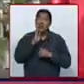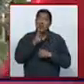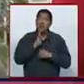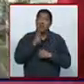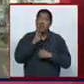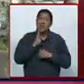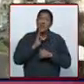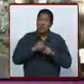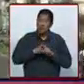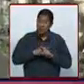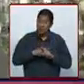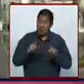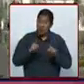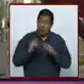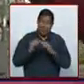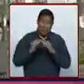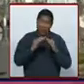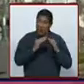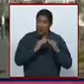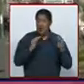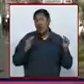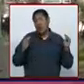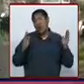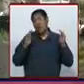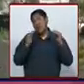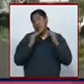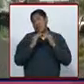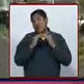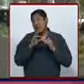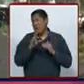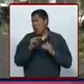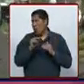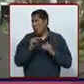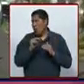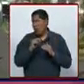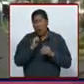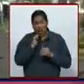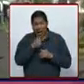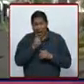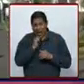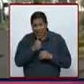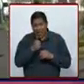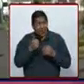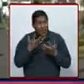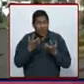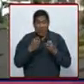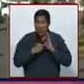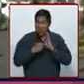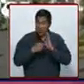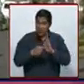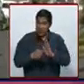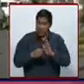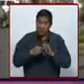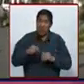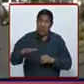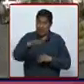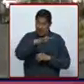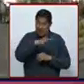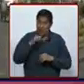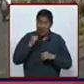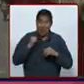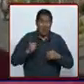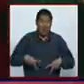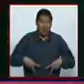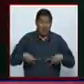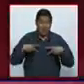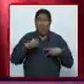cumpleaños. Pero la ciudad de La Paz no es precisamente lo que vive todos los días. Le quiero mostrar, por ejemplo, estas imágenes que se